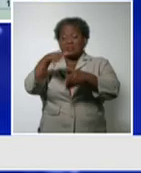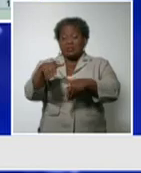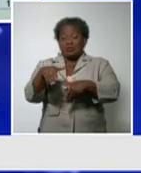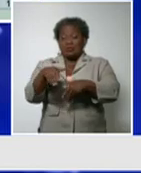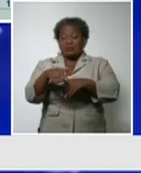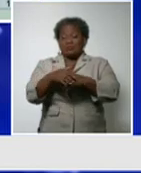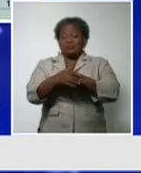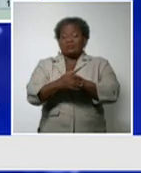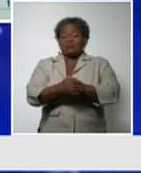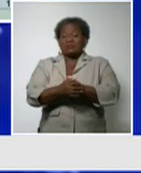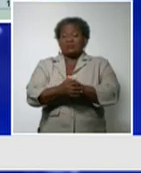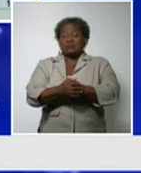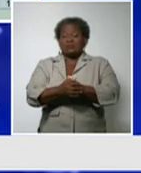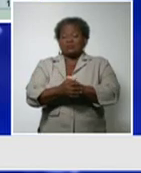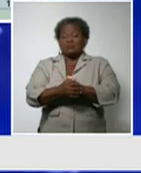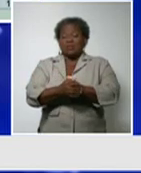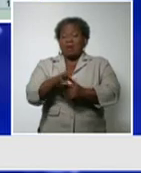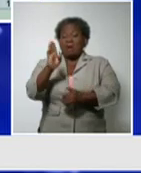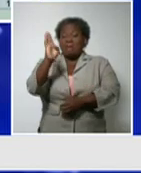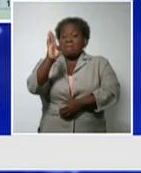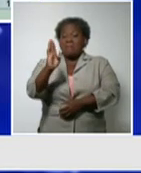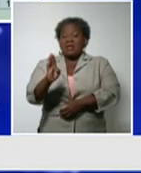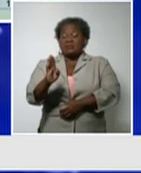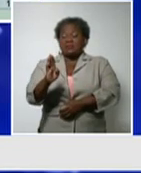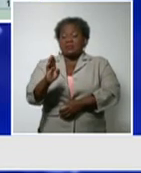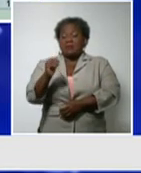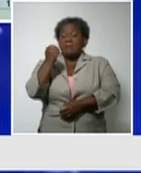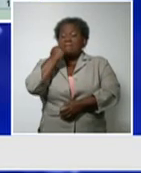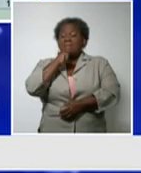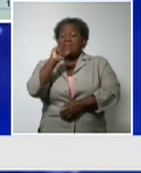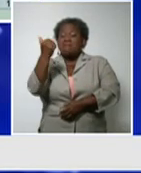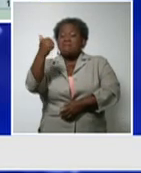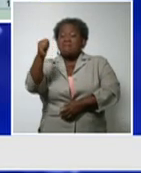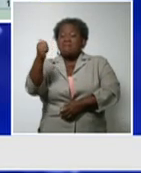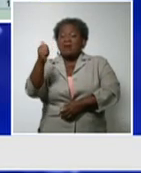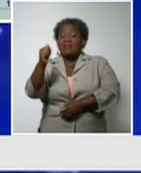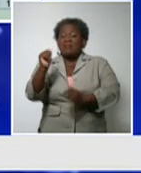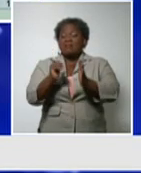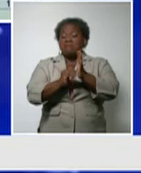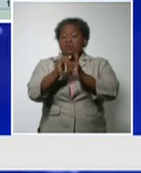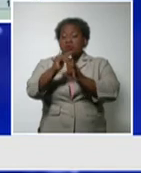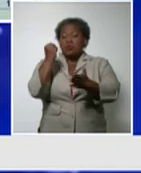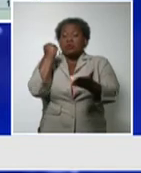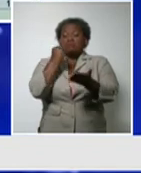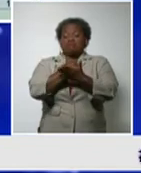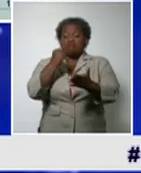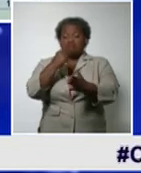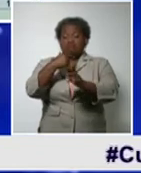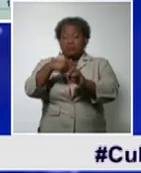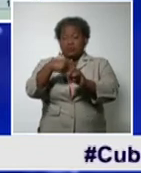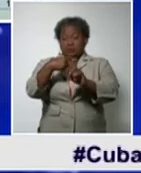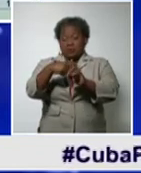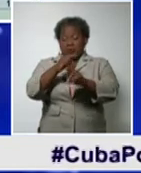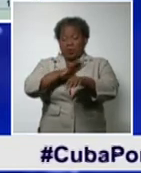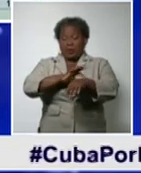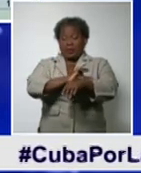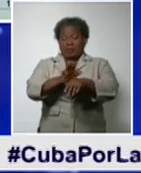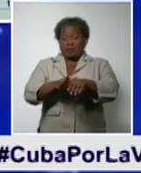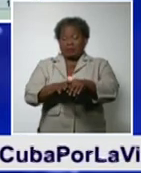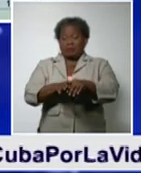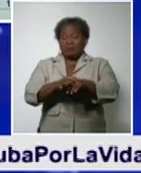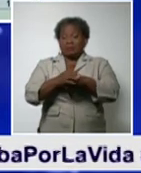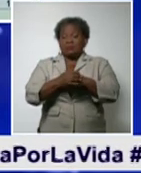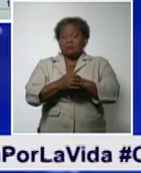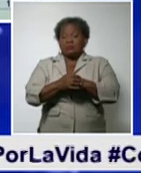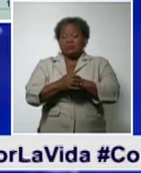508.106. Brasil con más de 10 millones de casos confirmados y prácticamente 250.000